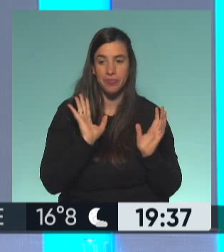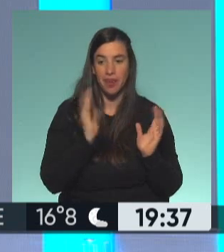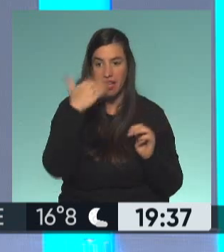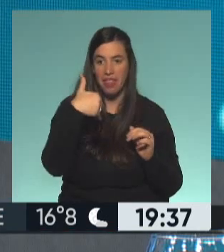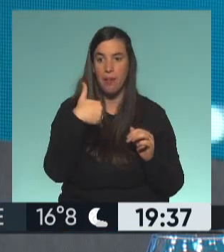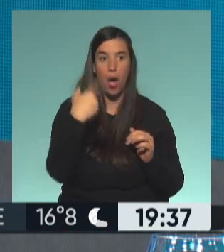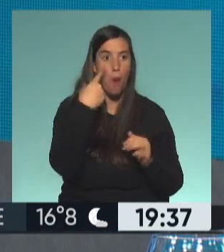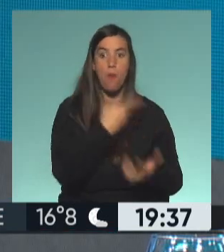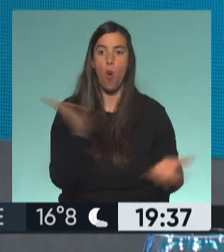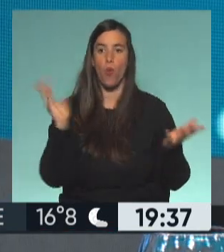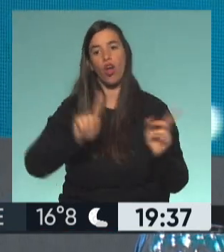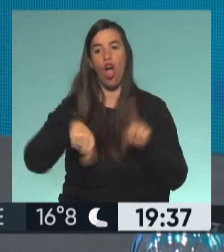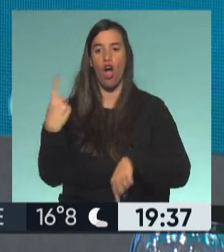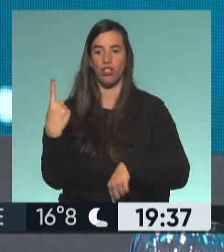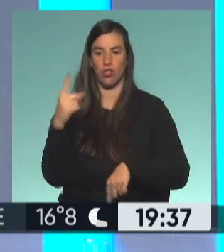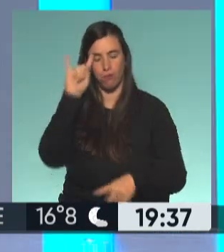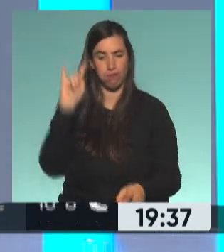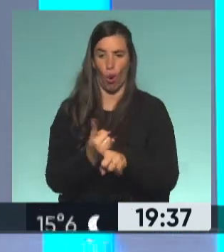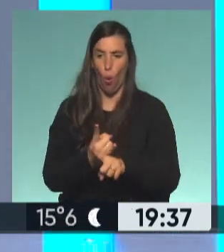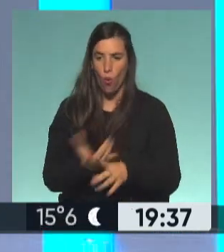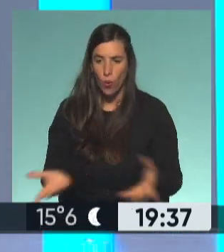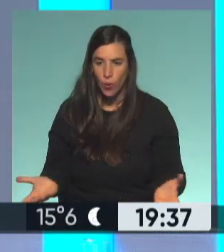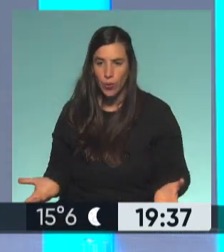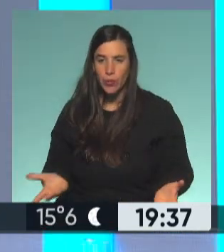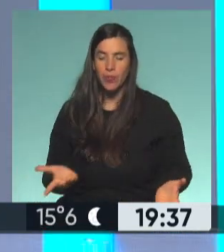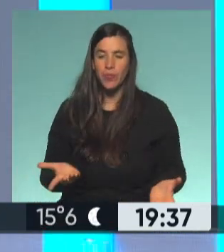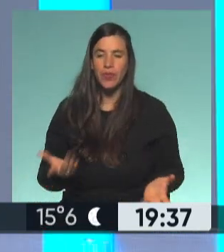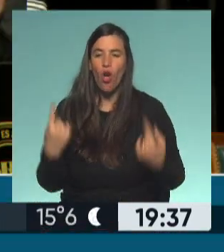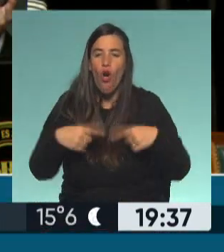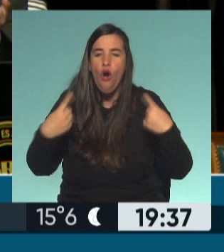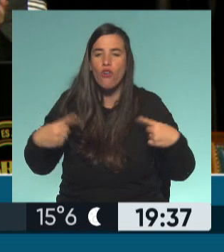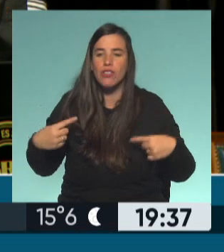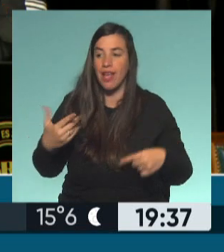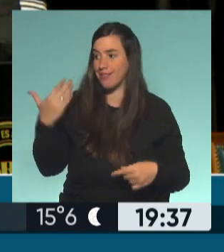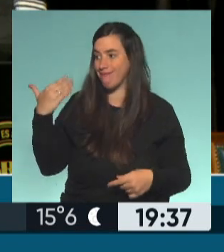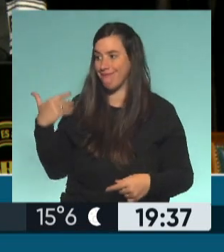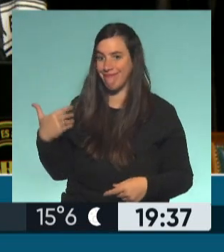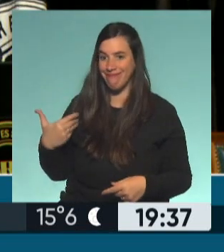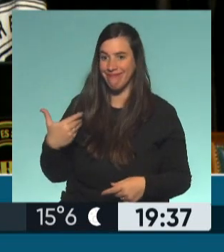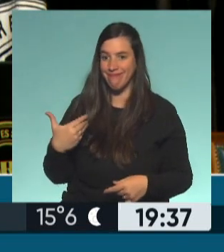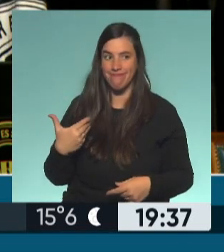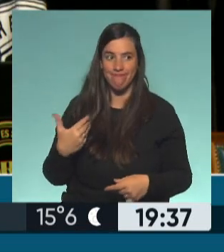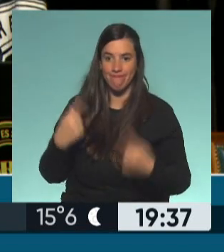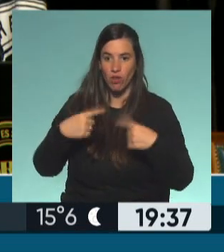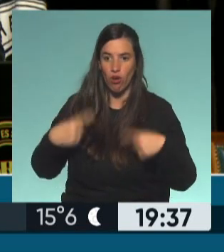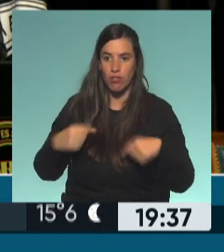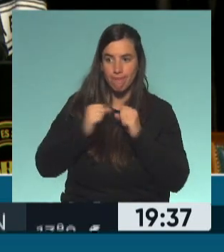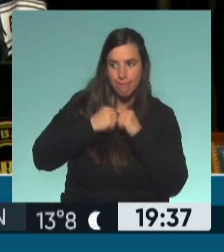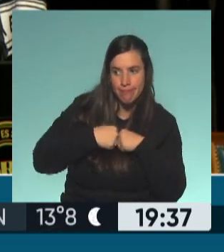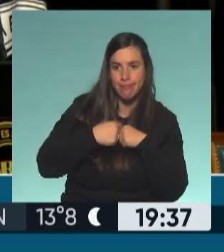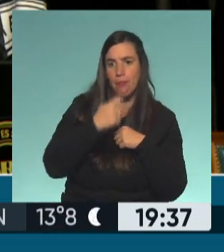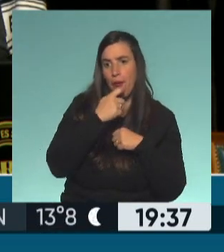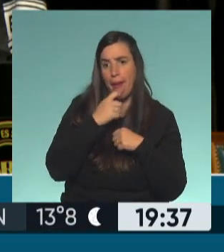Exacto. claro. Bien, eso. Que hemos construido a lo largo de siglos, de milenios. Esas inhibiciones, cuando estás encerrado en tu living, en